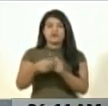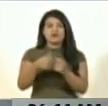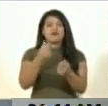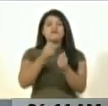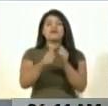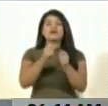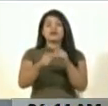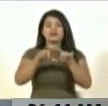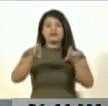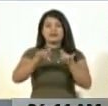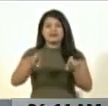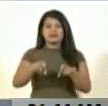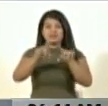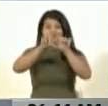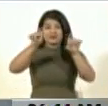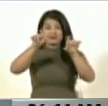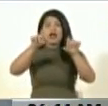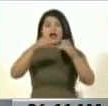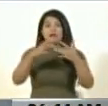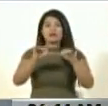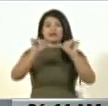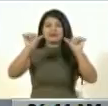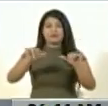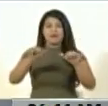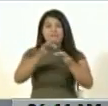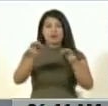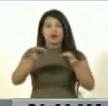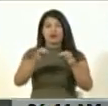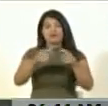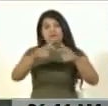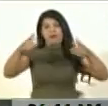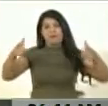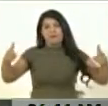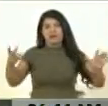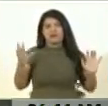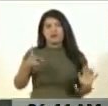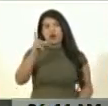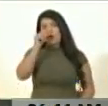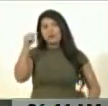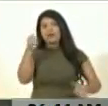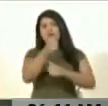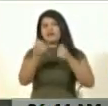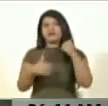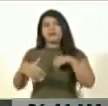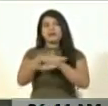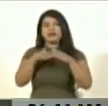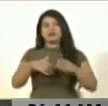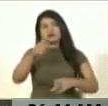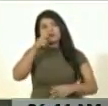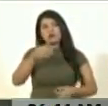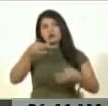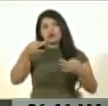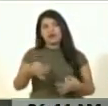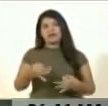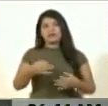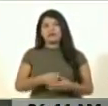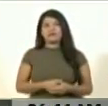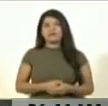sistema monetario. A esta hora compartimos con ustedes información del viceministro de Seguridad y Prevención